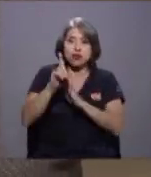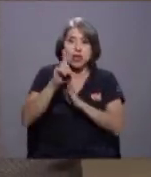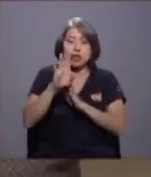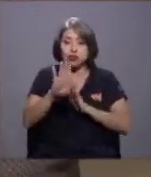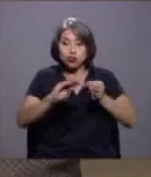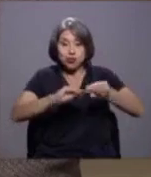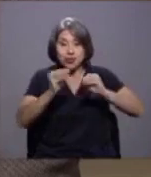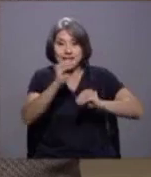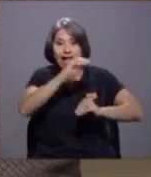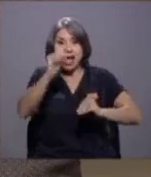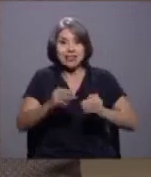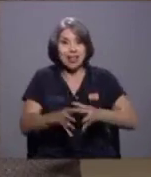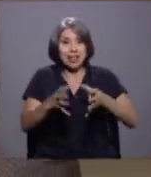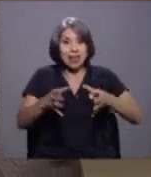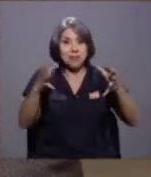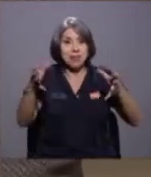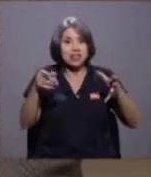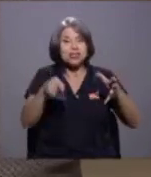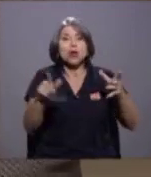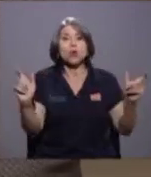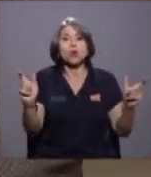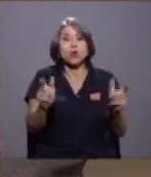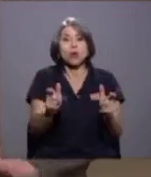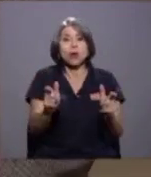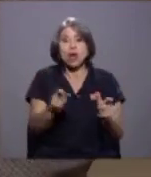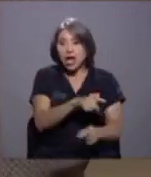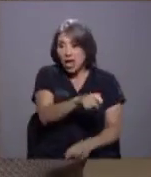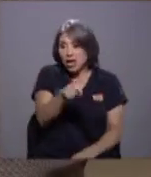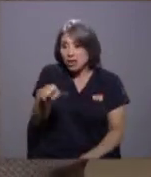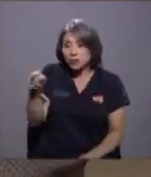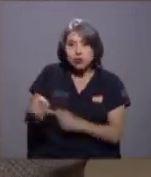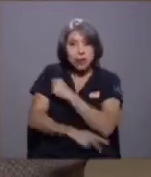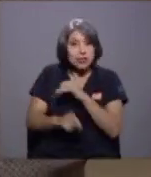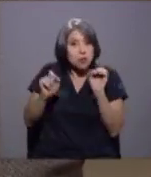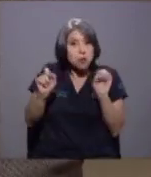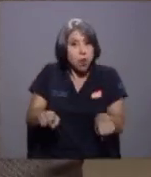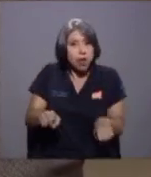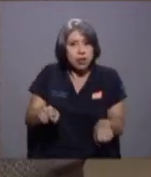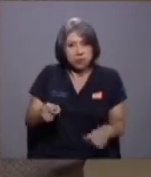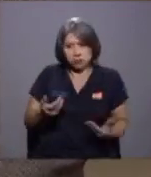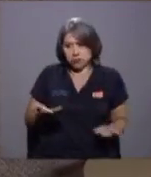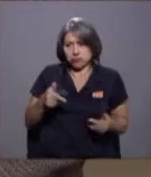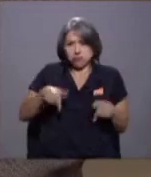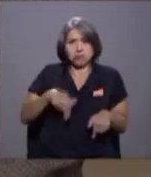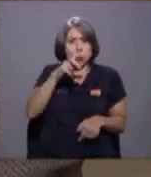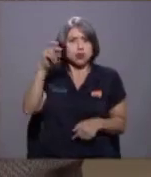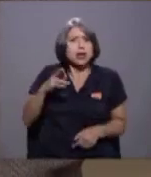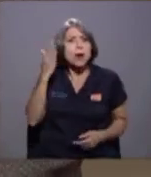Entonces, si estos países pueden hacerlo, ¿por qué Costa Rica no? Panamá es nuestro vecino. Tiene condiciones